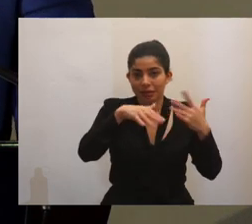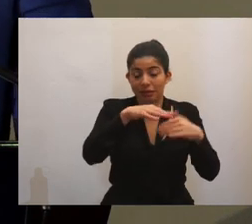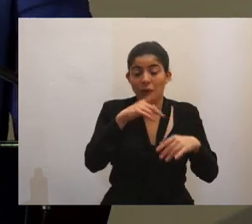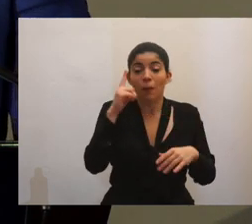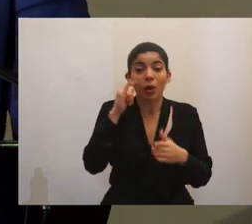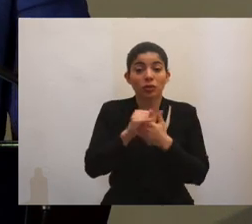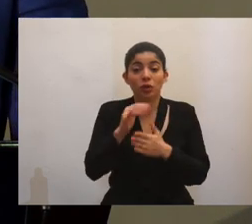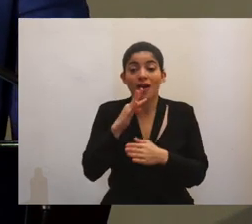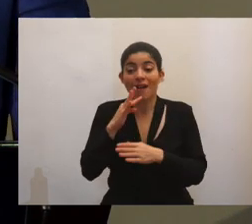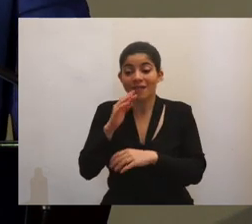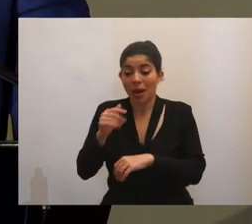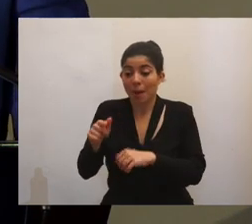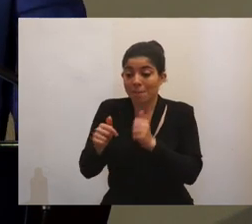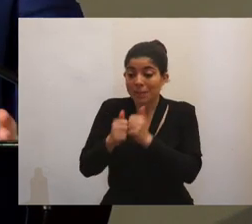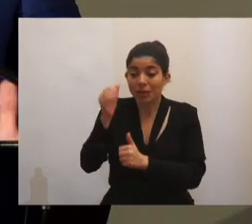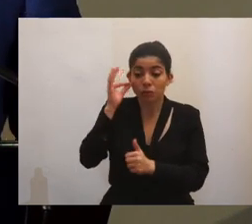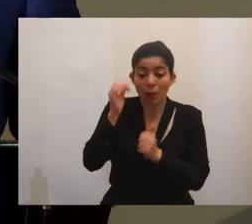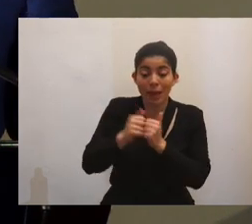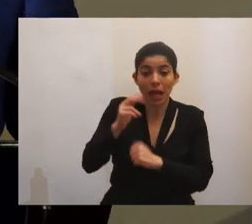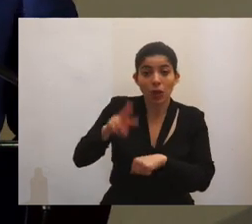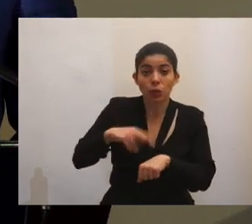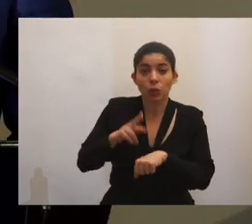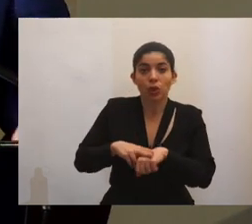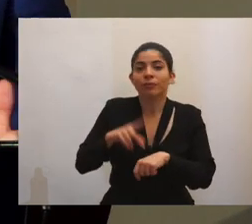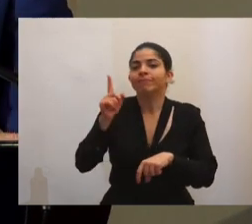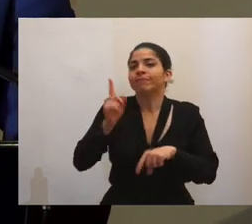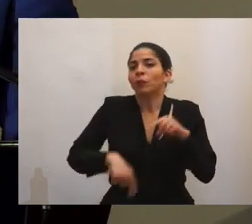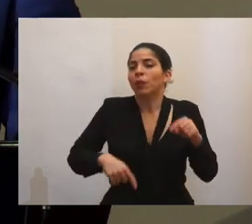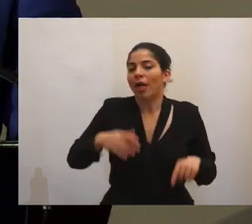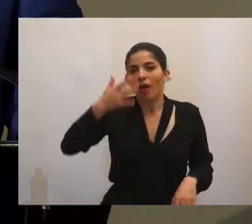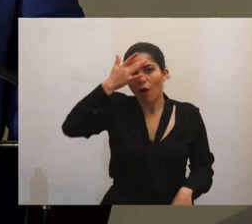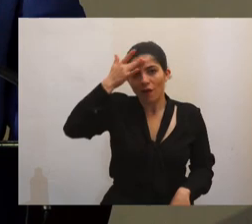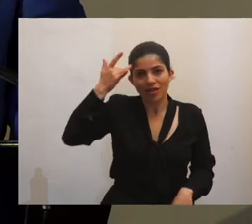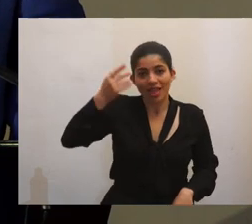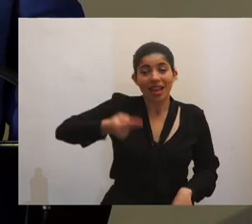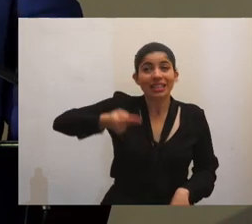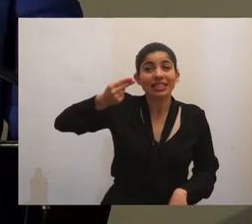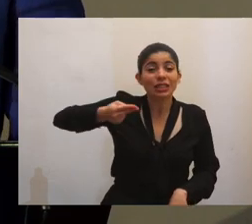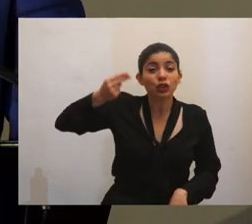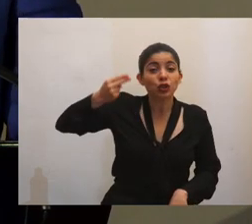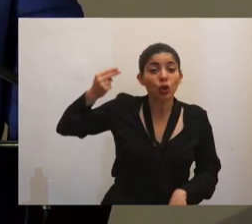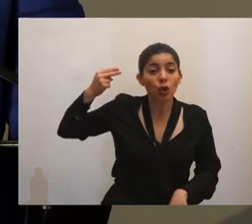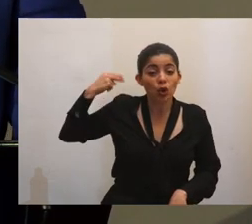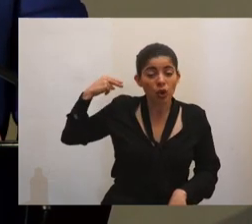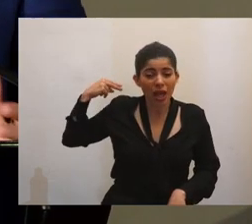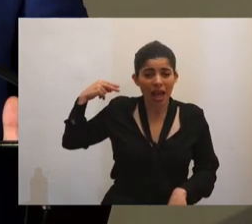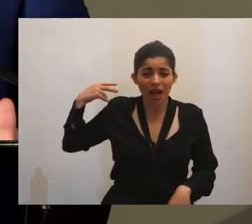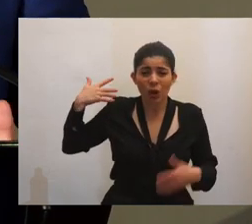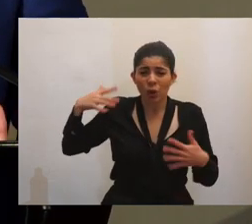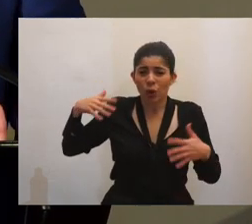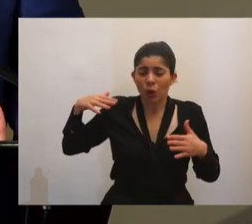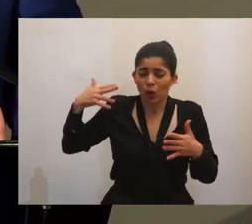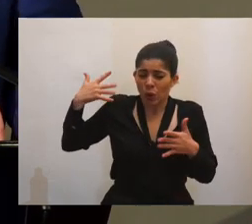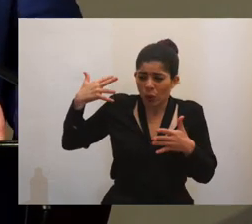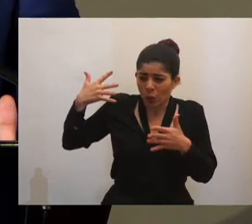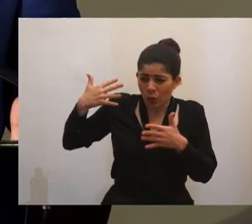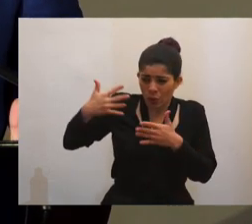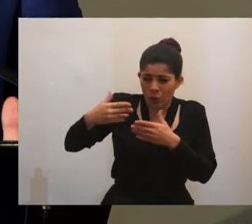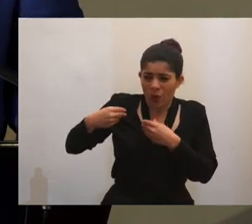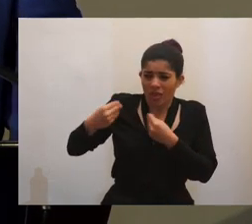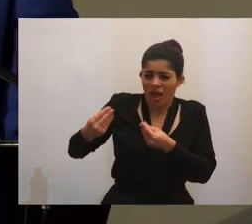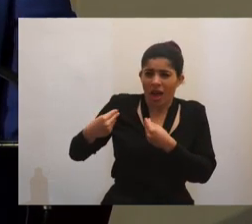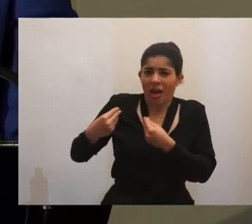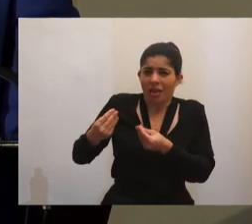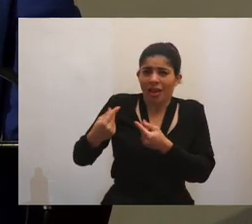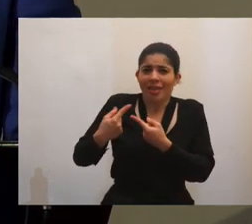más mujeres y más natura, no podemos dejar de recordar que históricamente hemos creado diferencias en el